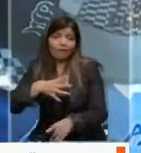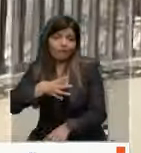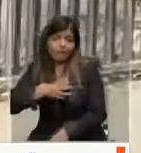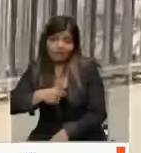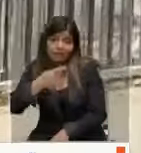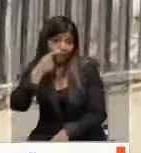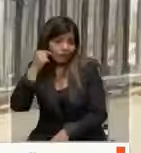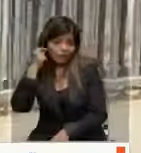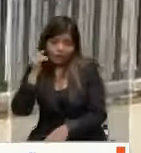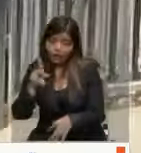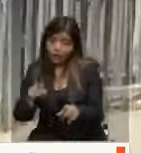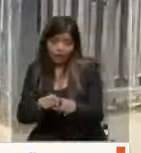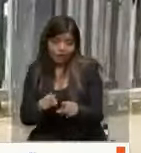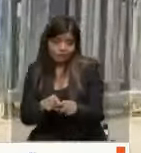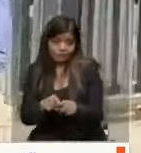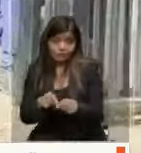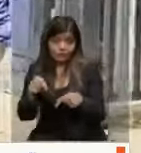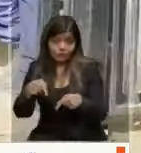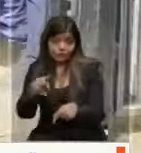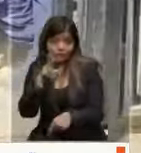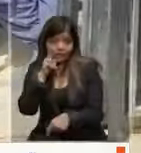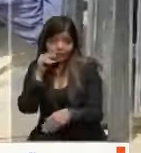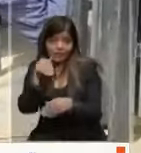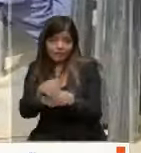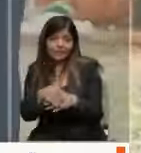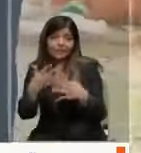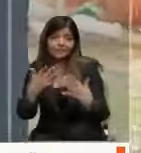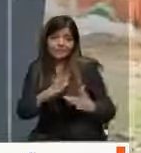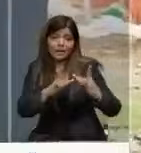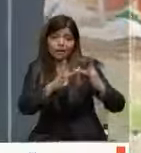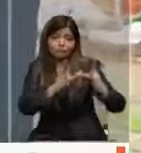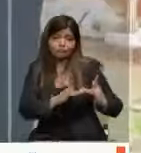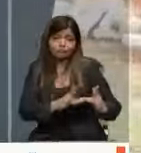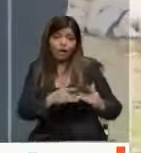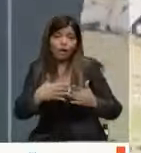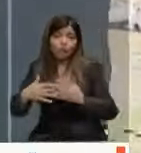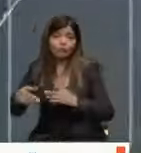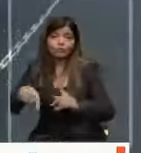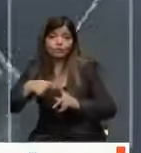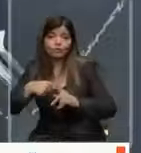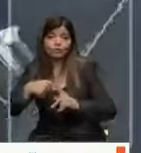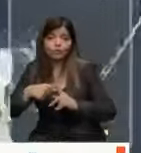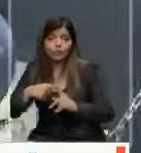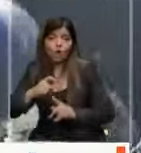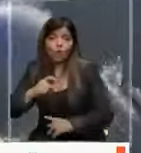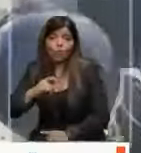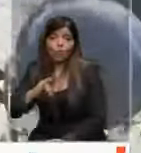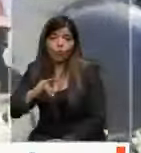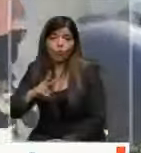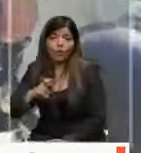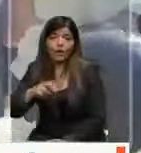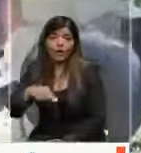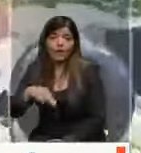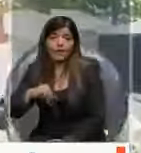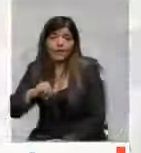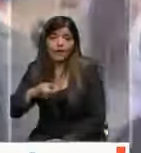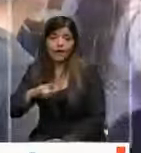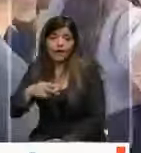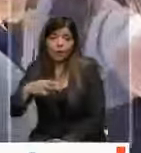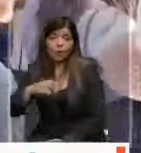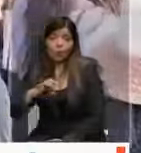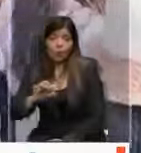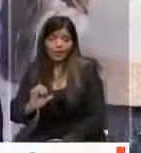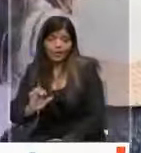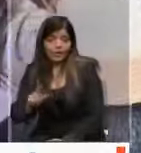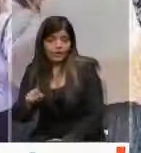hija. La tarde de este viernes sepultaron a Raymond en el cementerio de Curanilagüe. Gran parte de sus vecinos